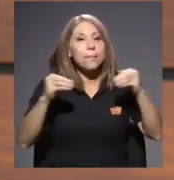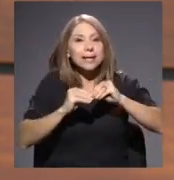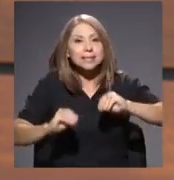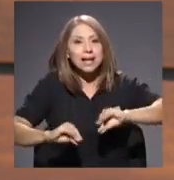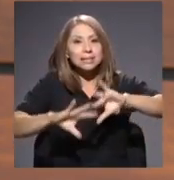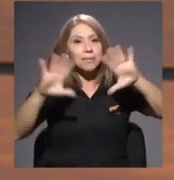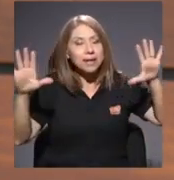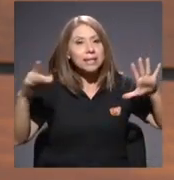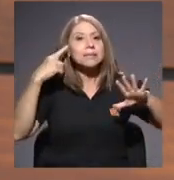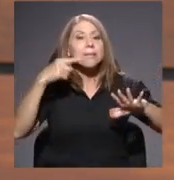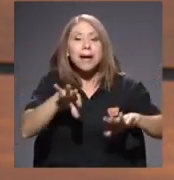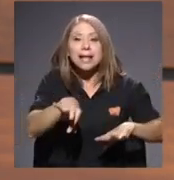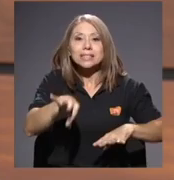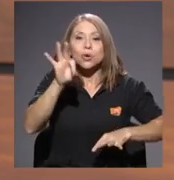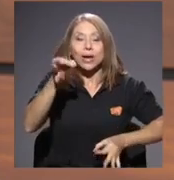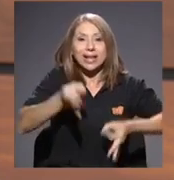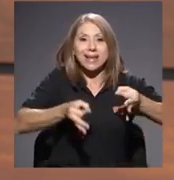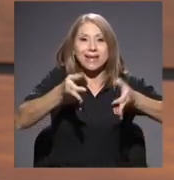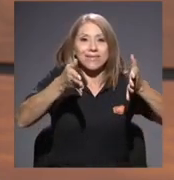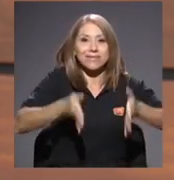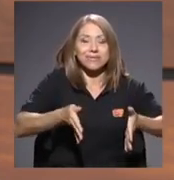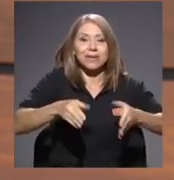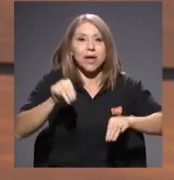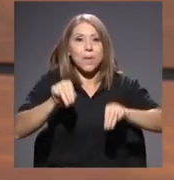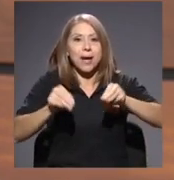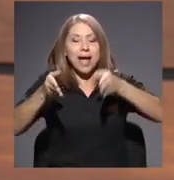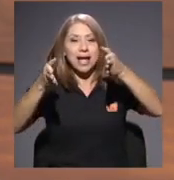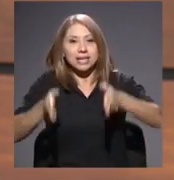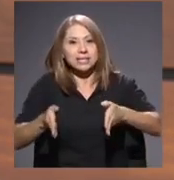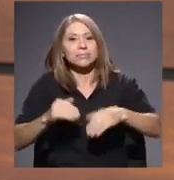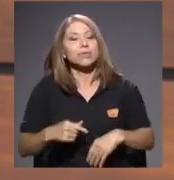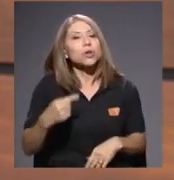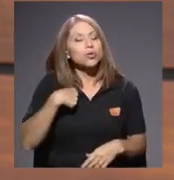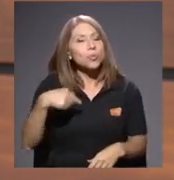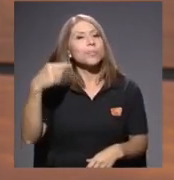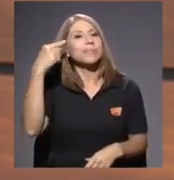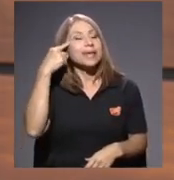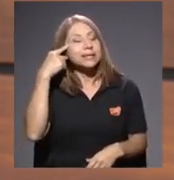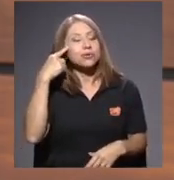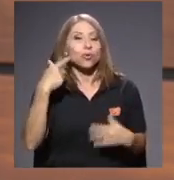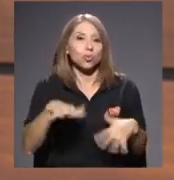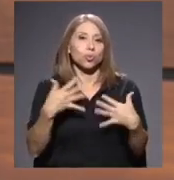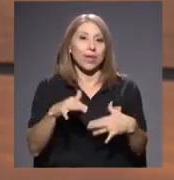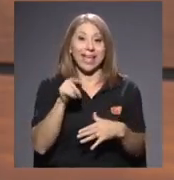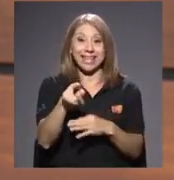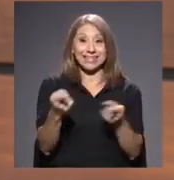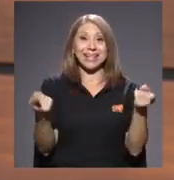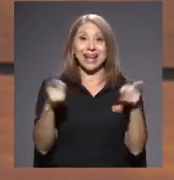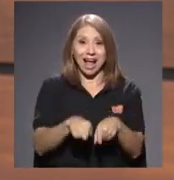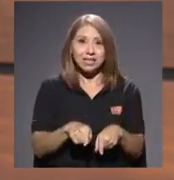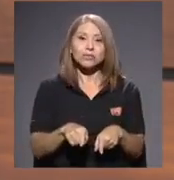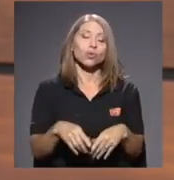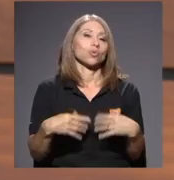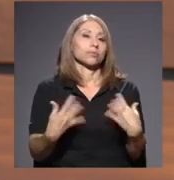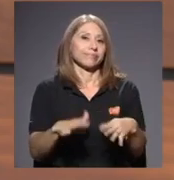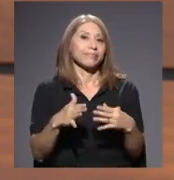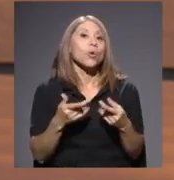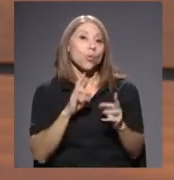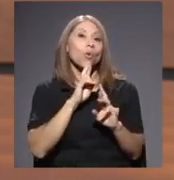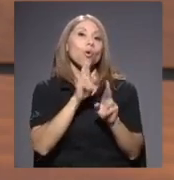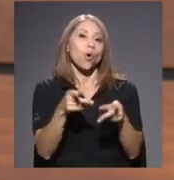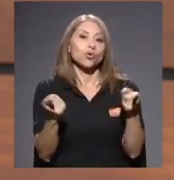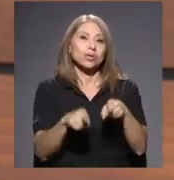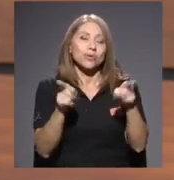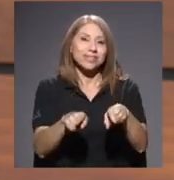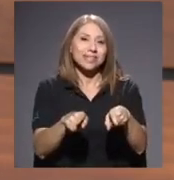la elección de magistraturas y en la elección de jueces y juezas. Yo pienso que afortunadamente en este caso hubo consecuencias, hubo un cambio